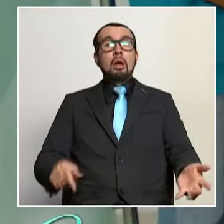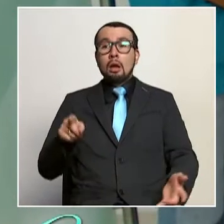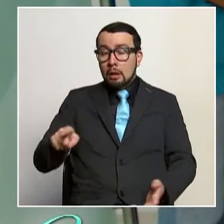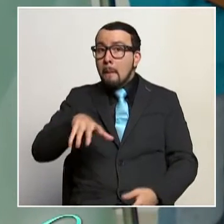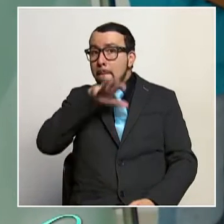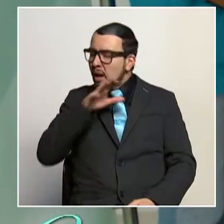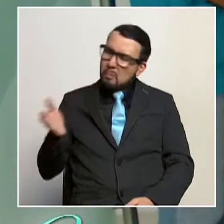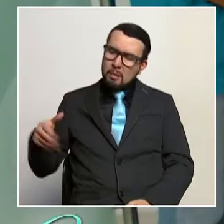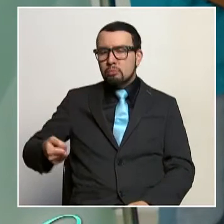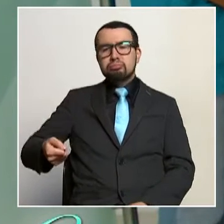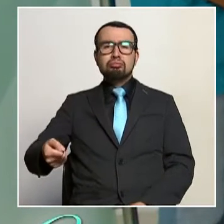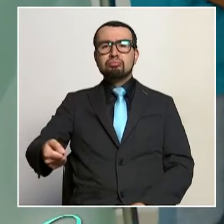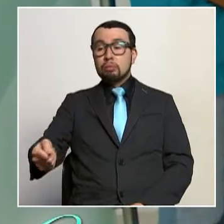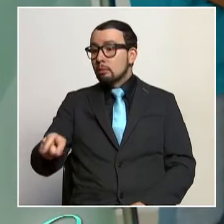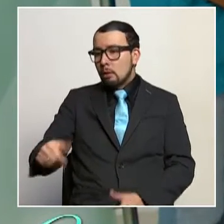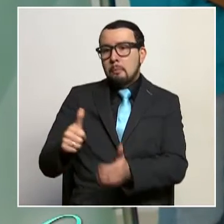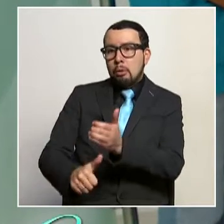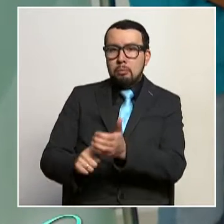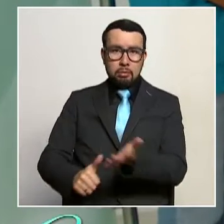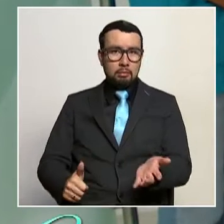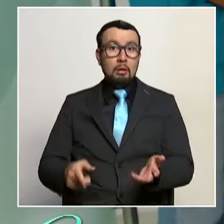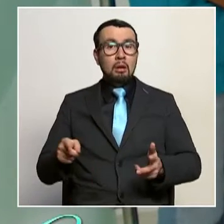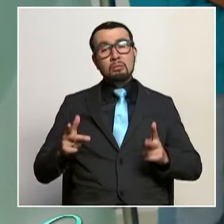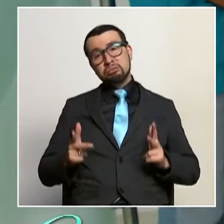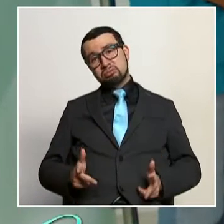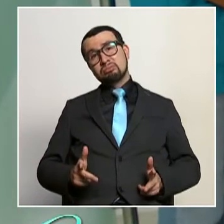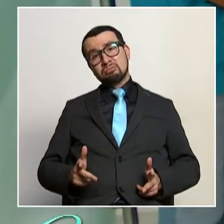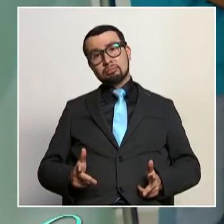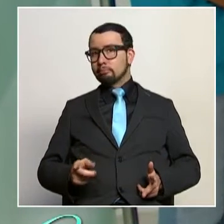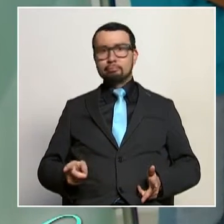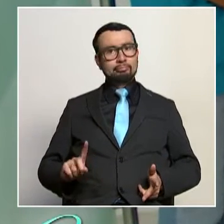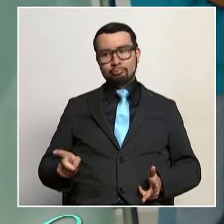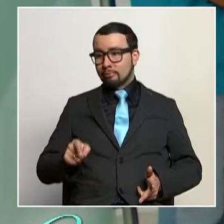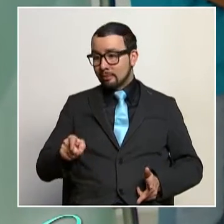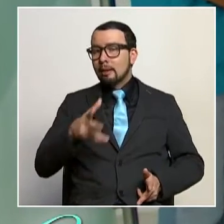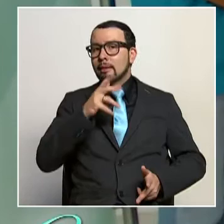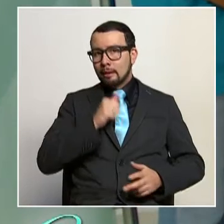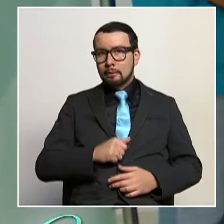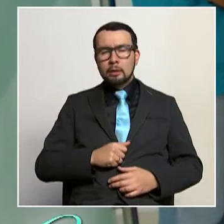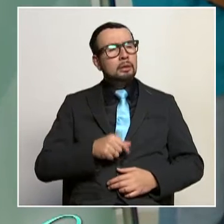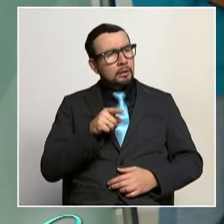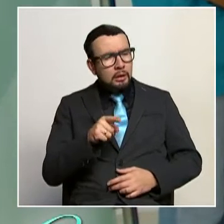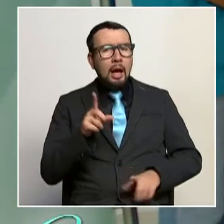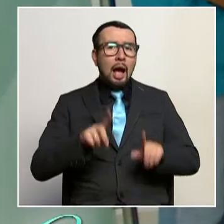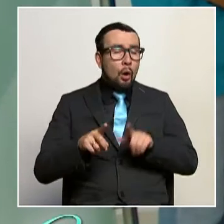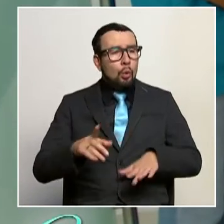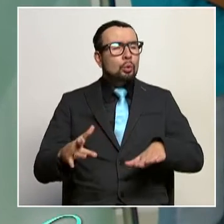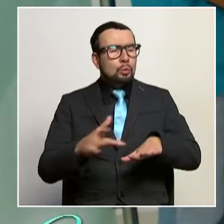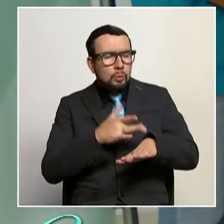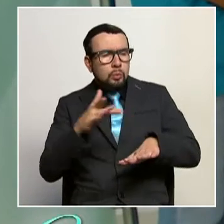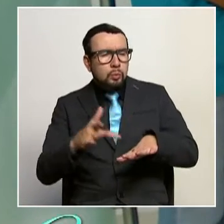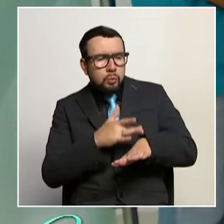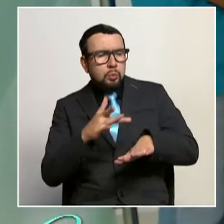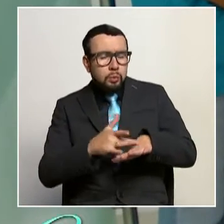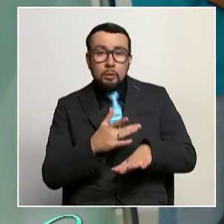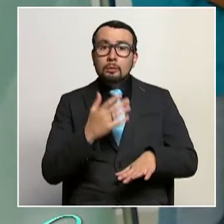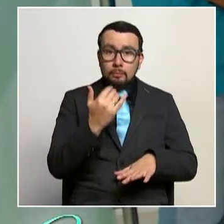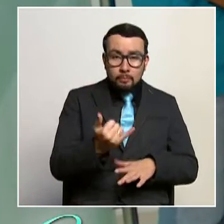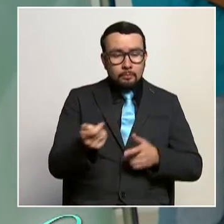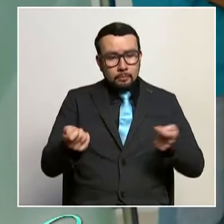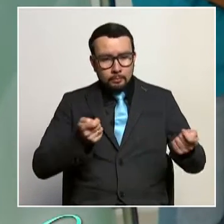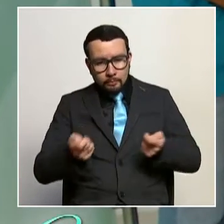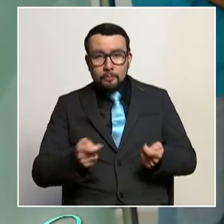popó, pero el sedentarismo no nos deja. Se hacen unos estímulos, doctor David, que en este caso hay unos puntos